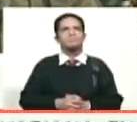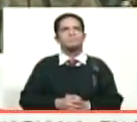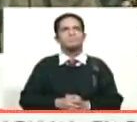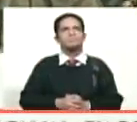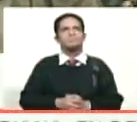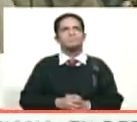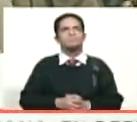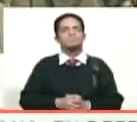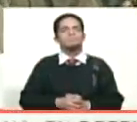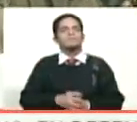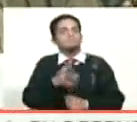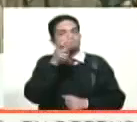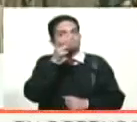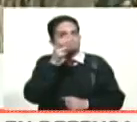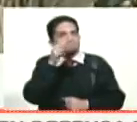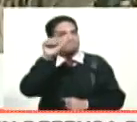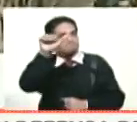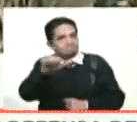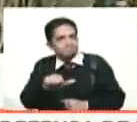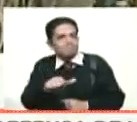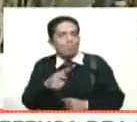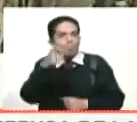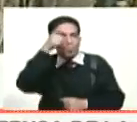Por escuchar al pueblo.